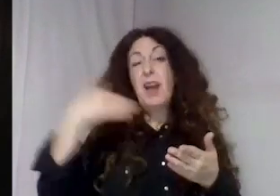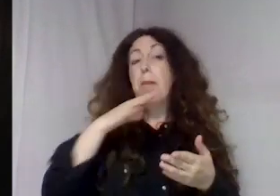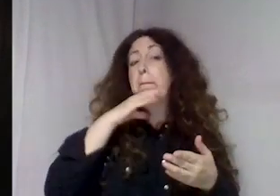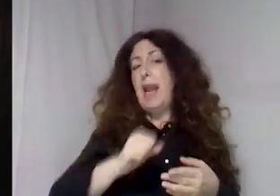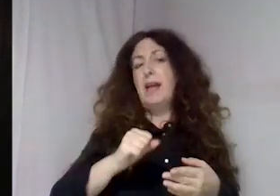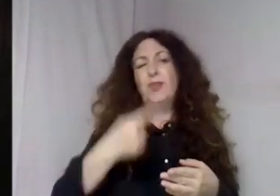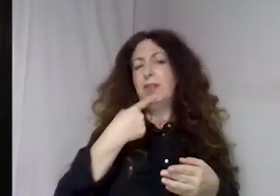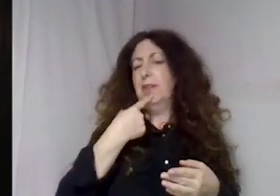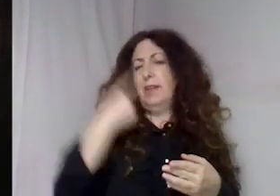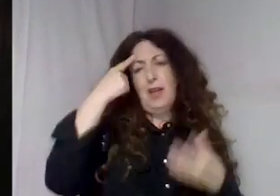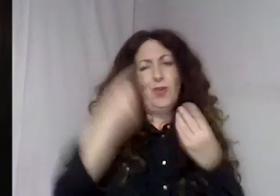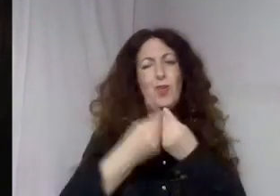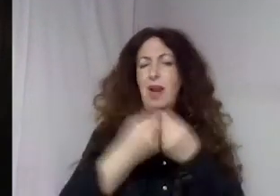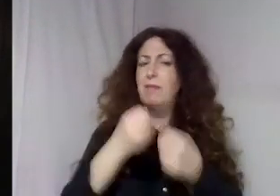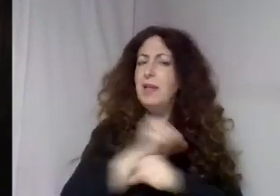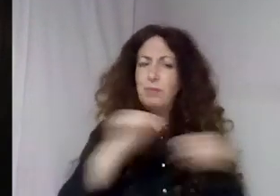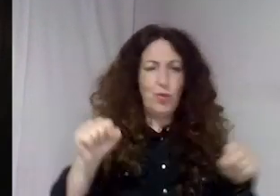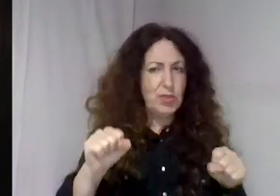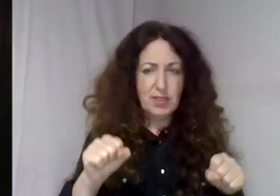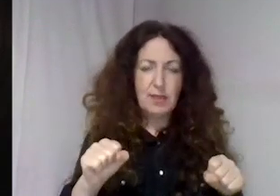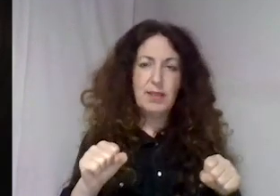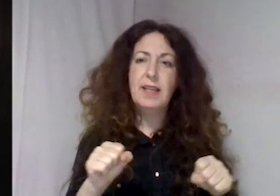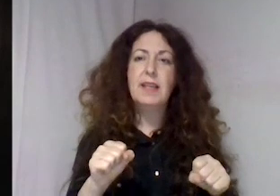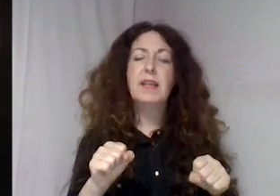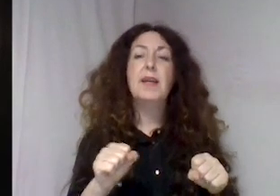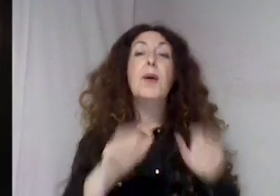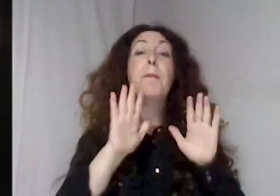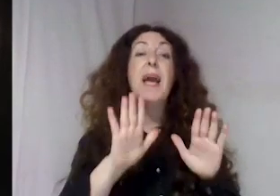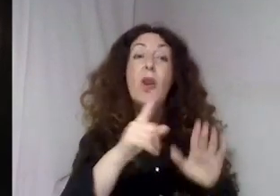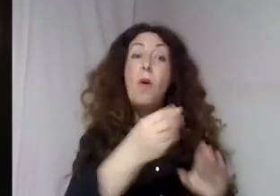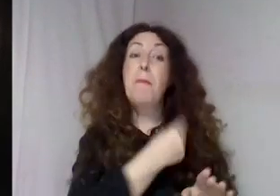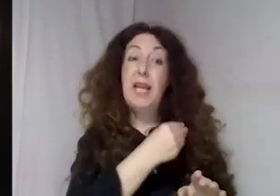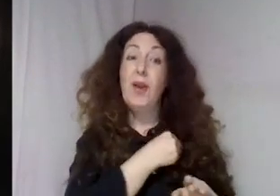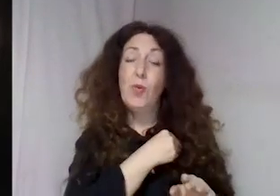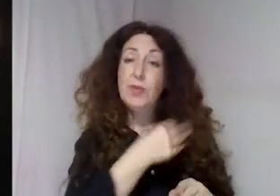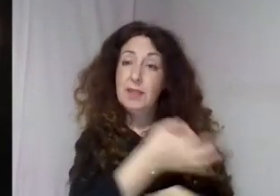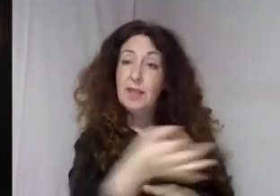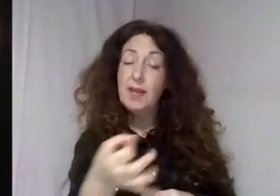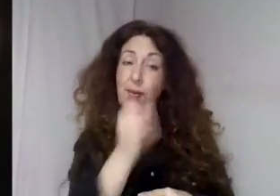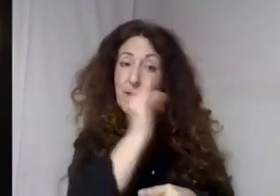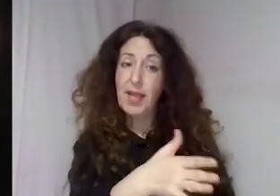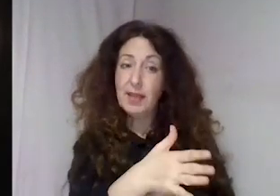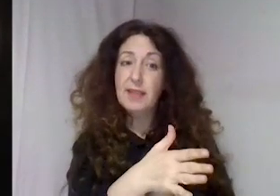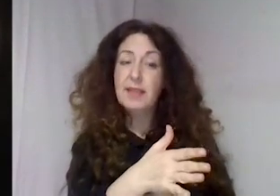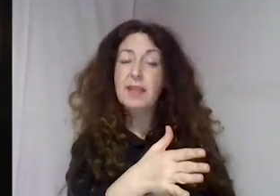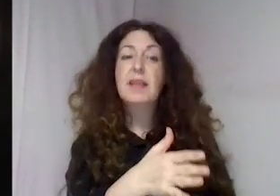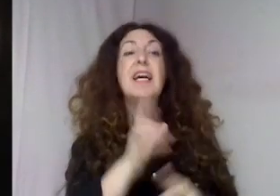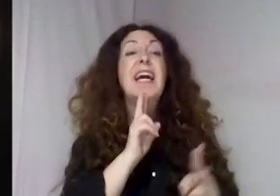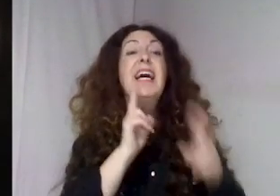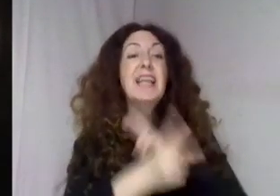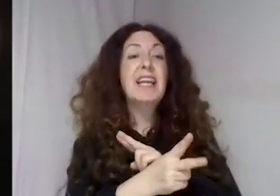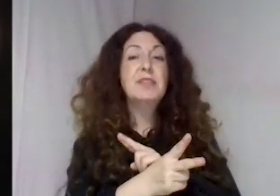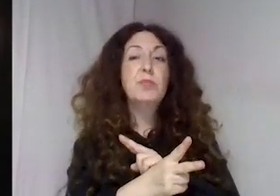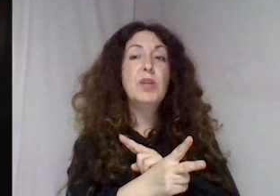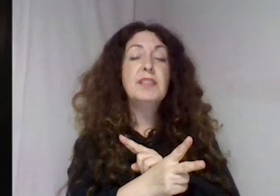sesión exclusivamente, ¿verdad?, es decir, con el título de La belleza del mal. Porque una cosa distinta es que haya un hombre, ¿verdad?, en